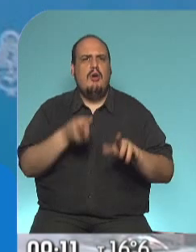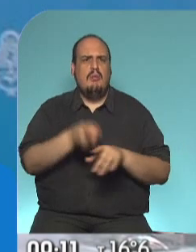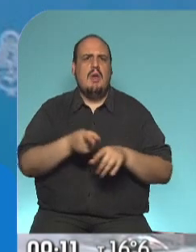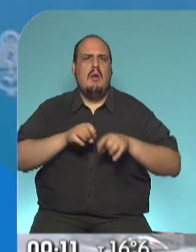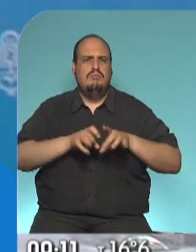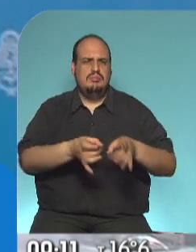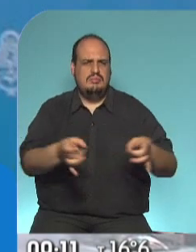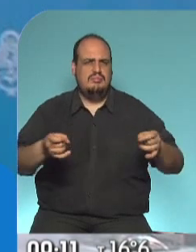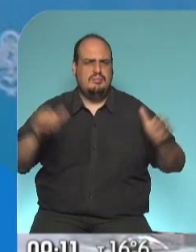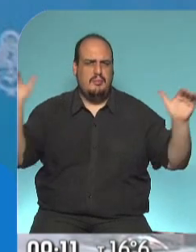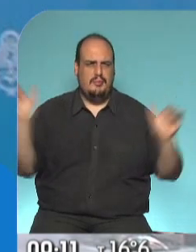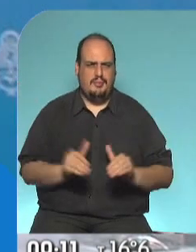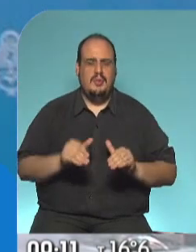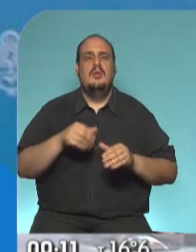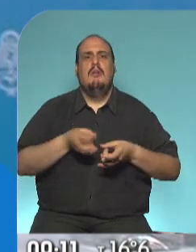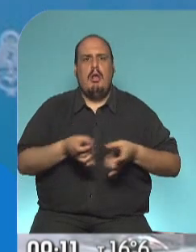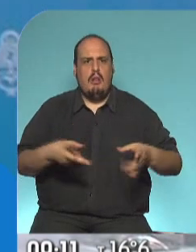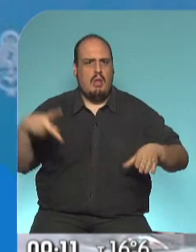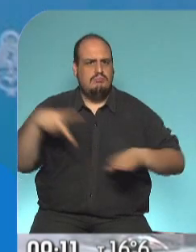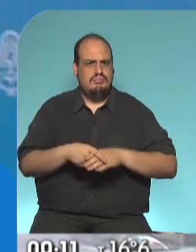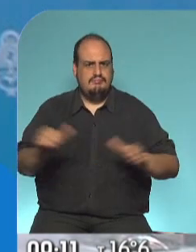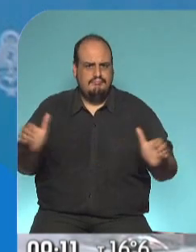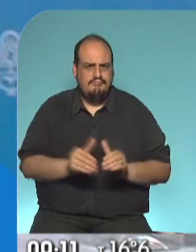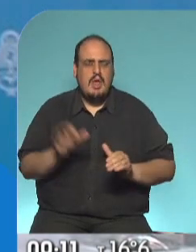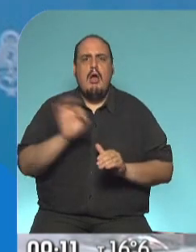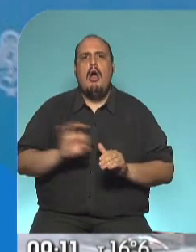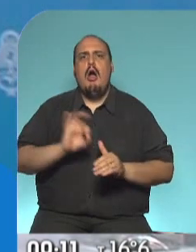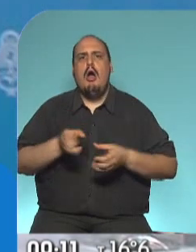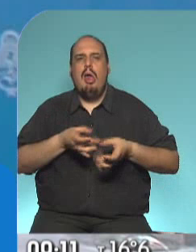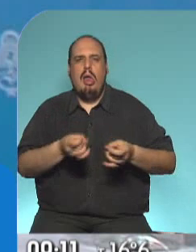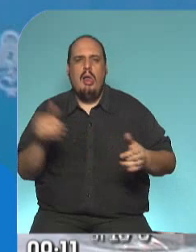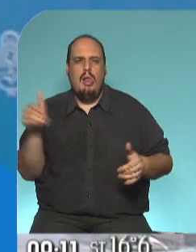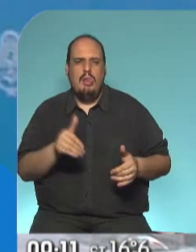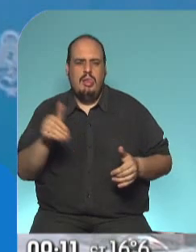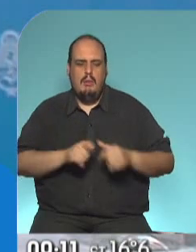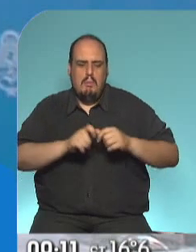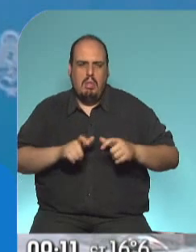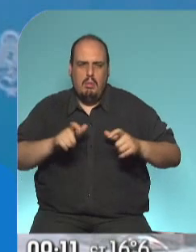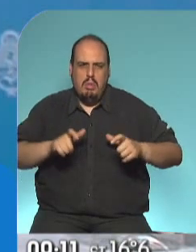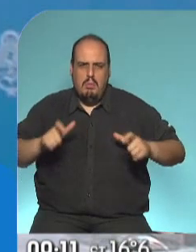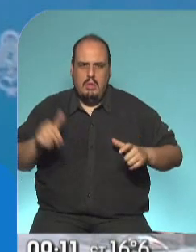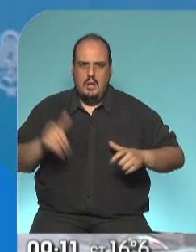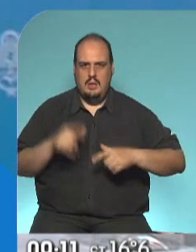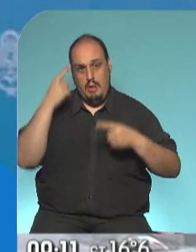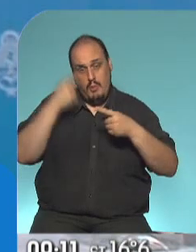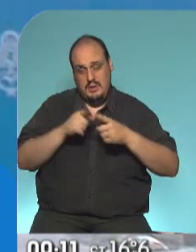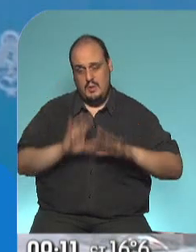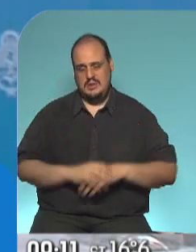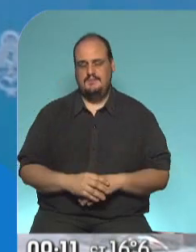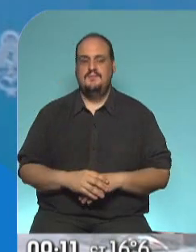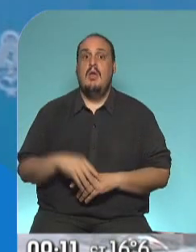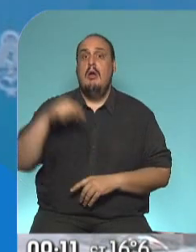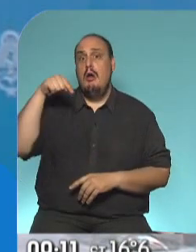disminución de la circulación interrumpir la transmisión comunitaria o enlentecer el aumento del número de casos en el día